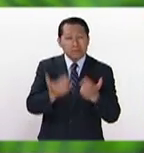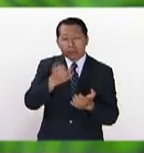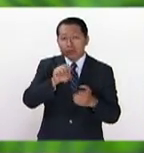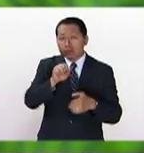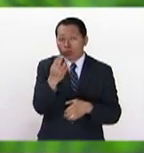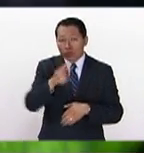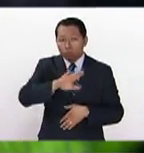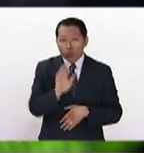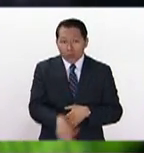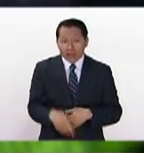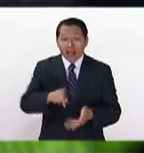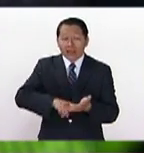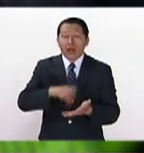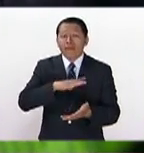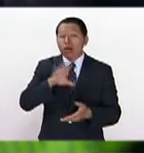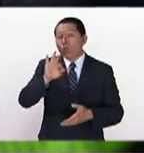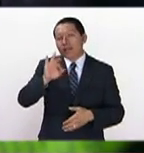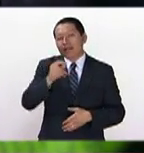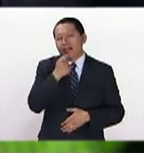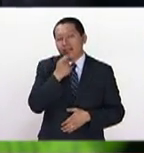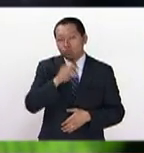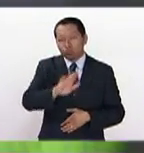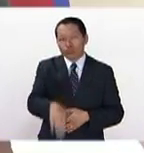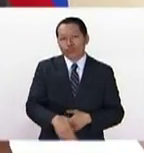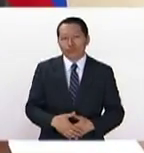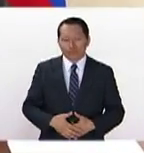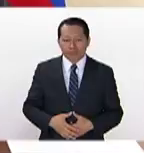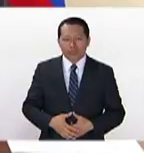64 muertos, entre ellos 40 niños.